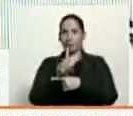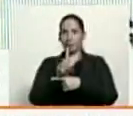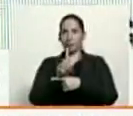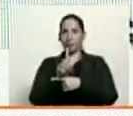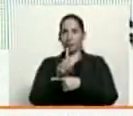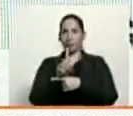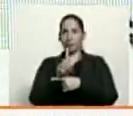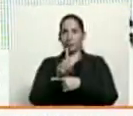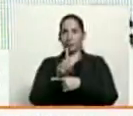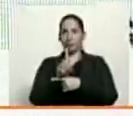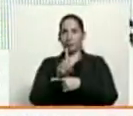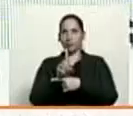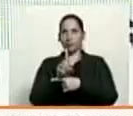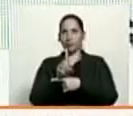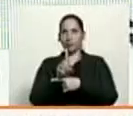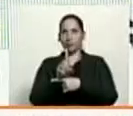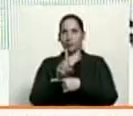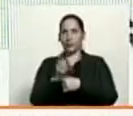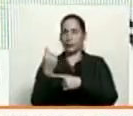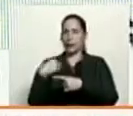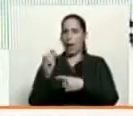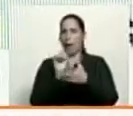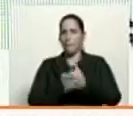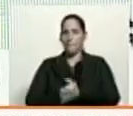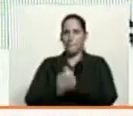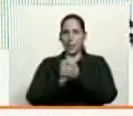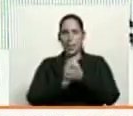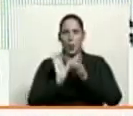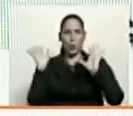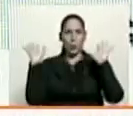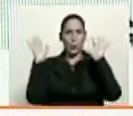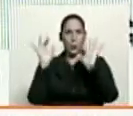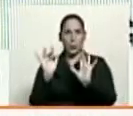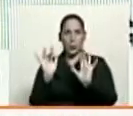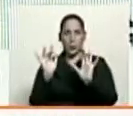la primera, tenemos compañeros que vinieron del Amazonas,